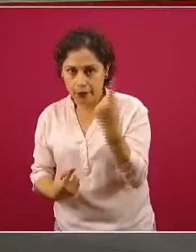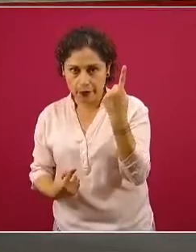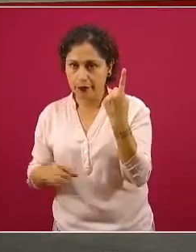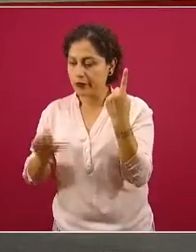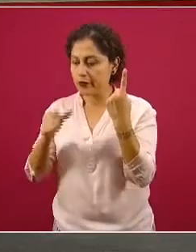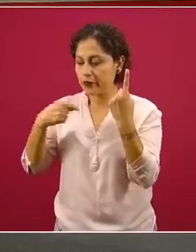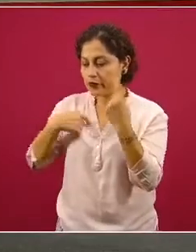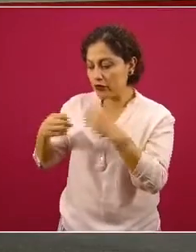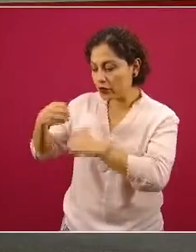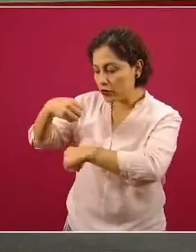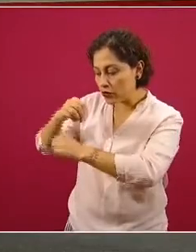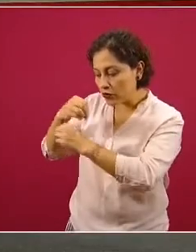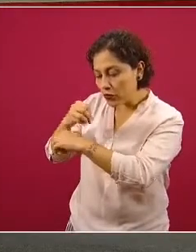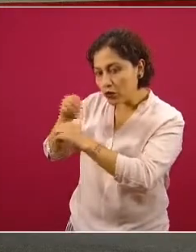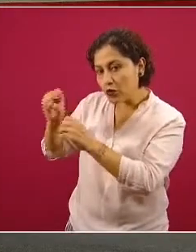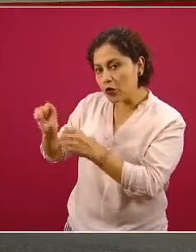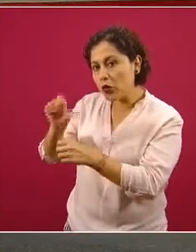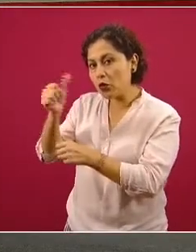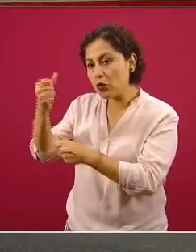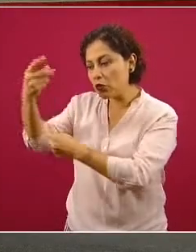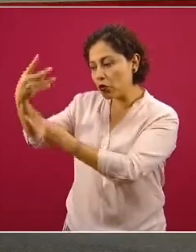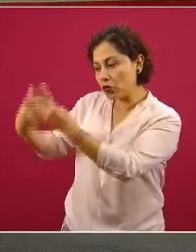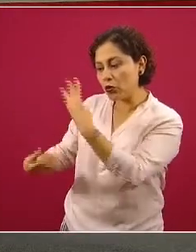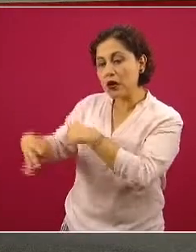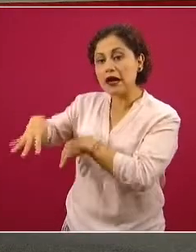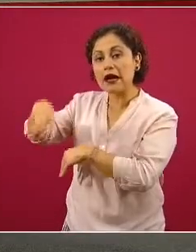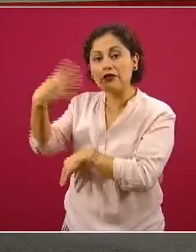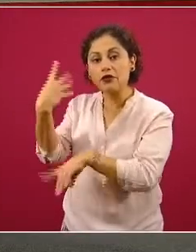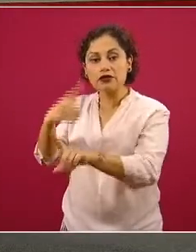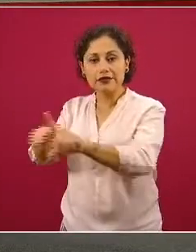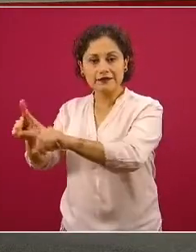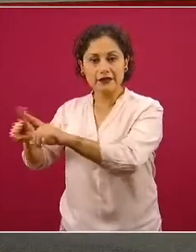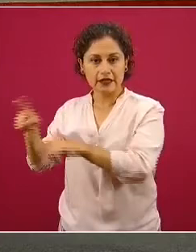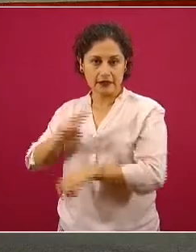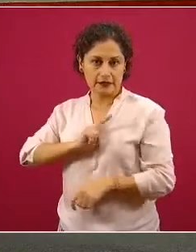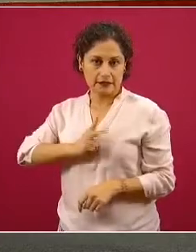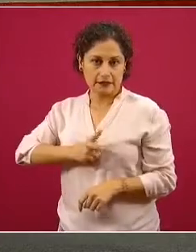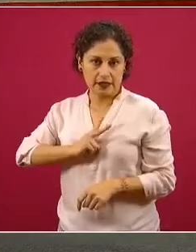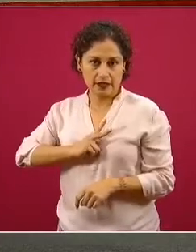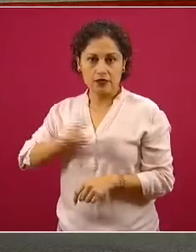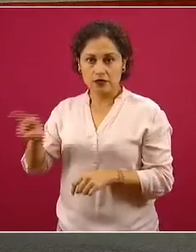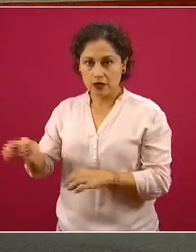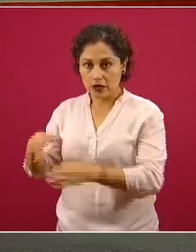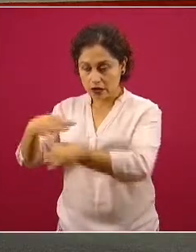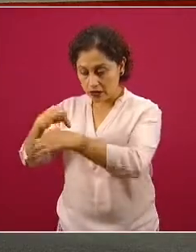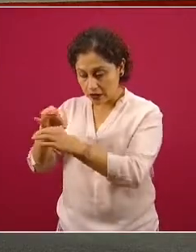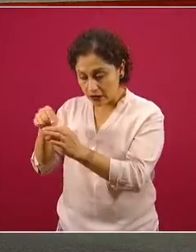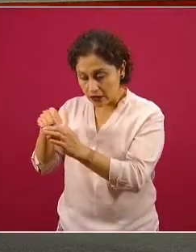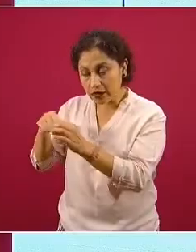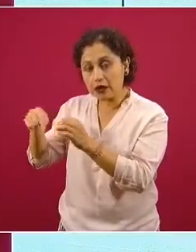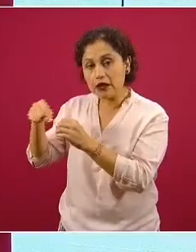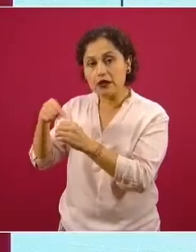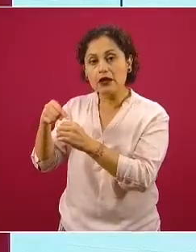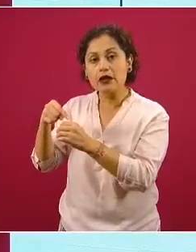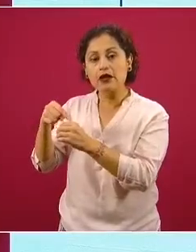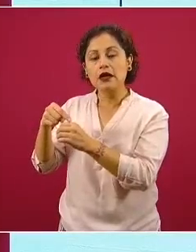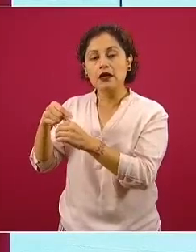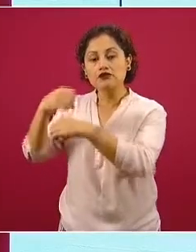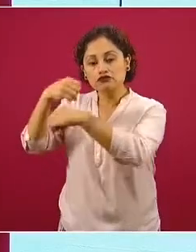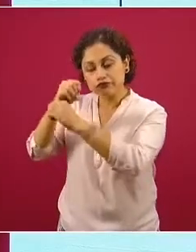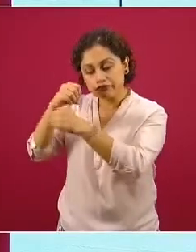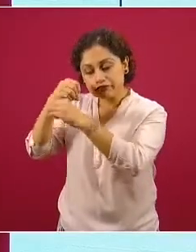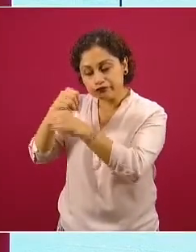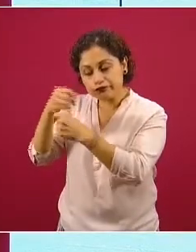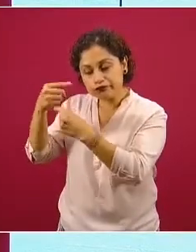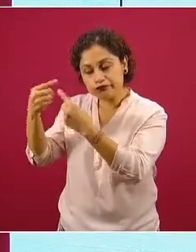para 13 otros virus, un total de 14, y entonces ahí puede salir un diagnóstico por laboratorio de